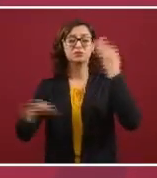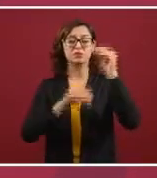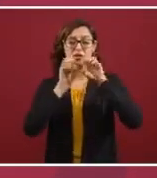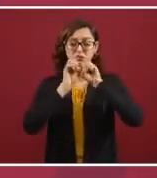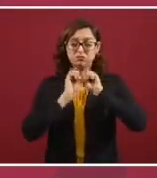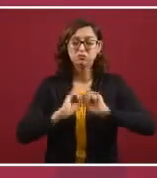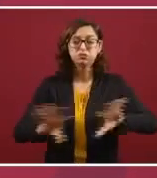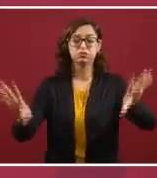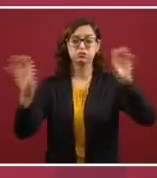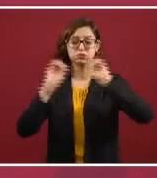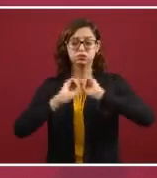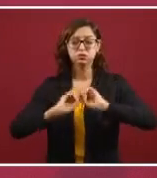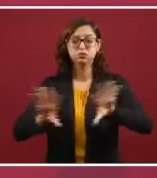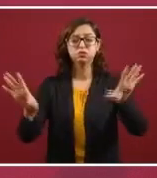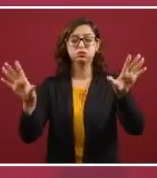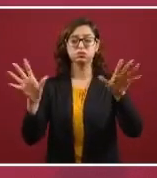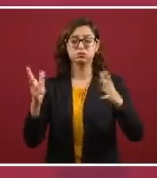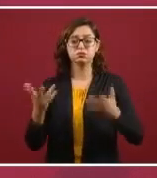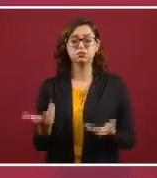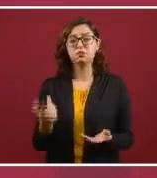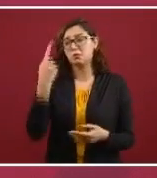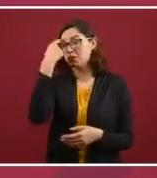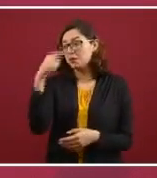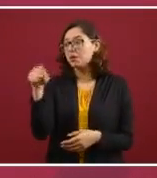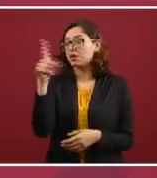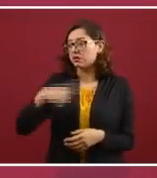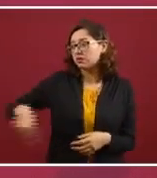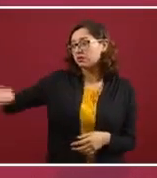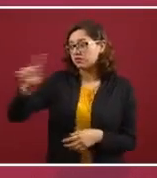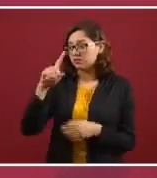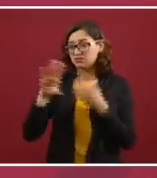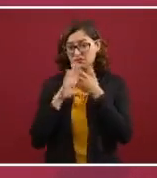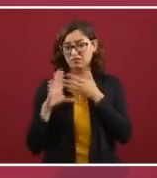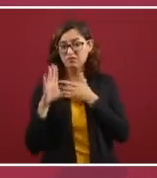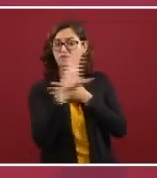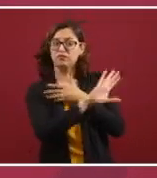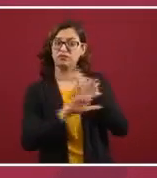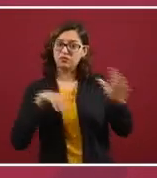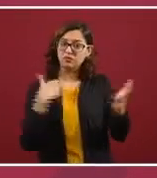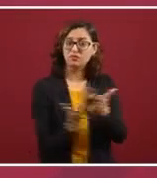de orientación para no caer en el consumo de la droga.